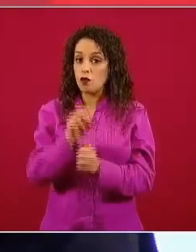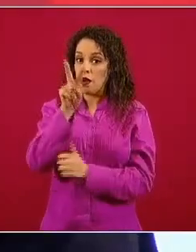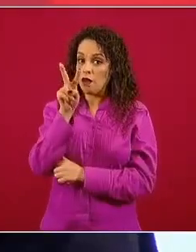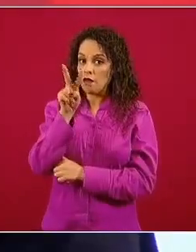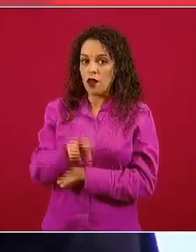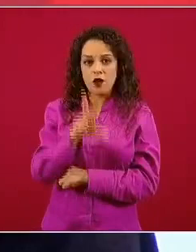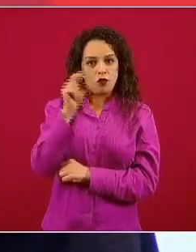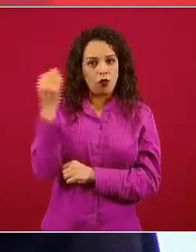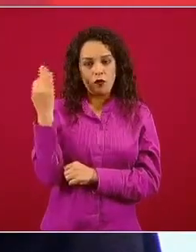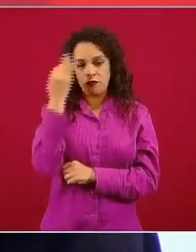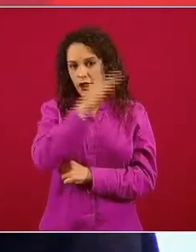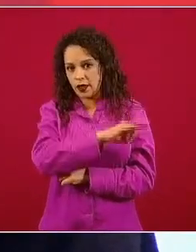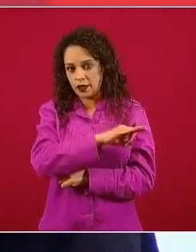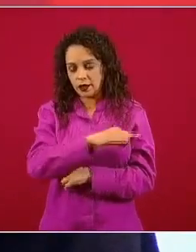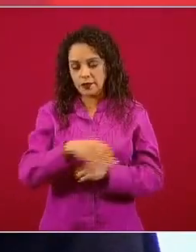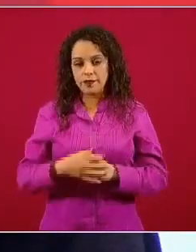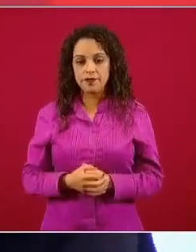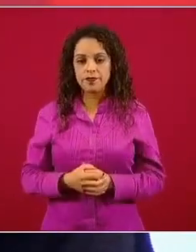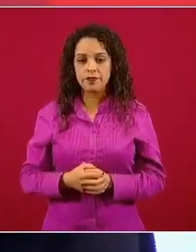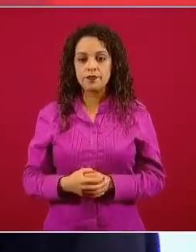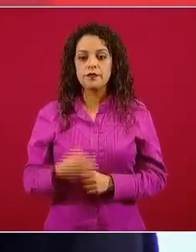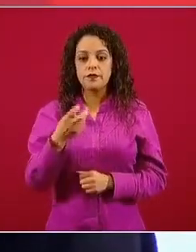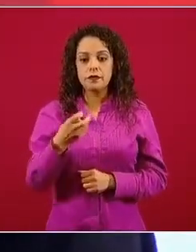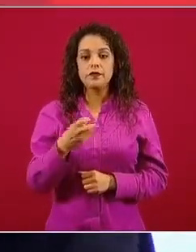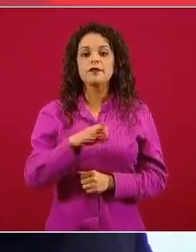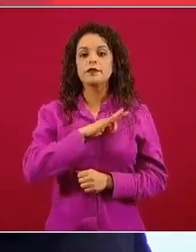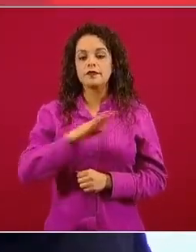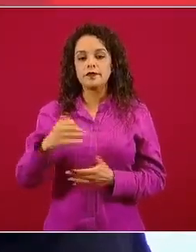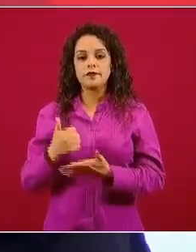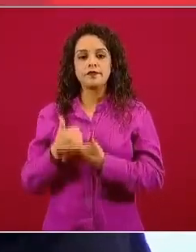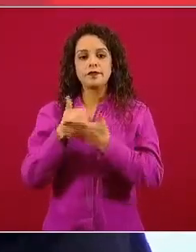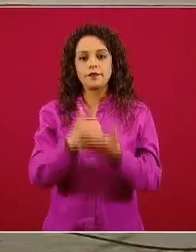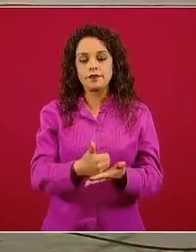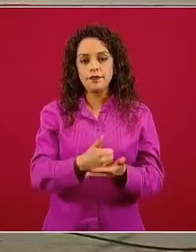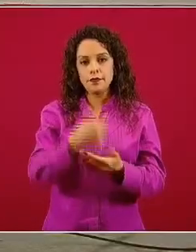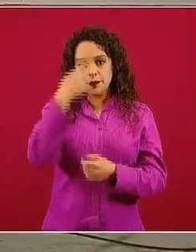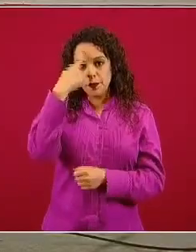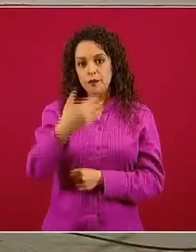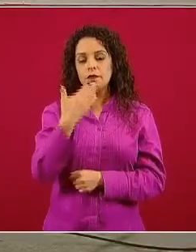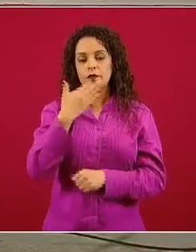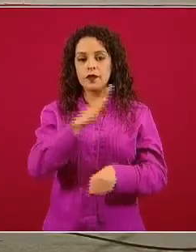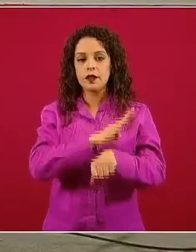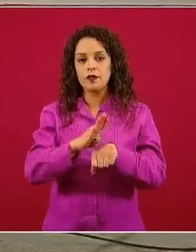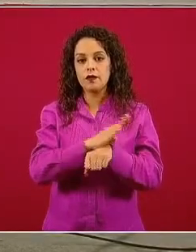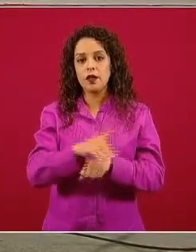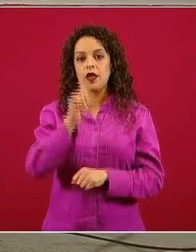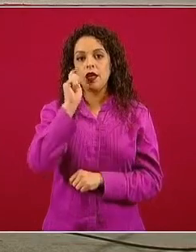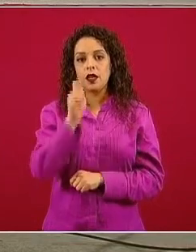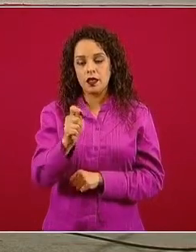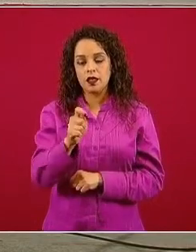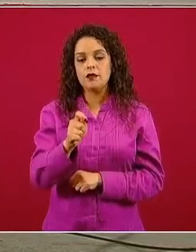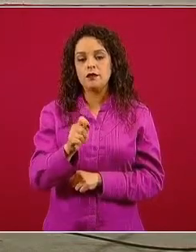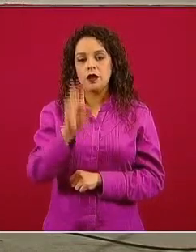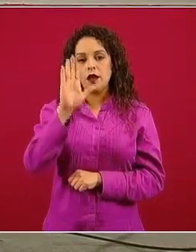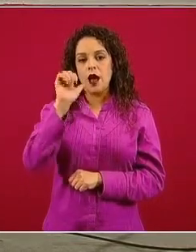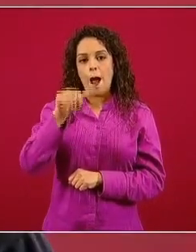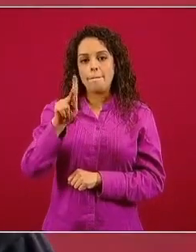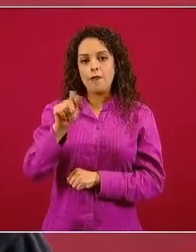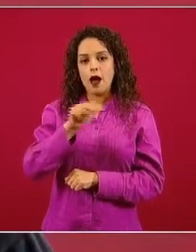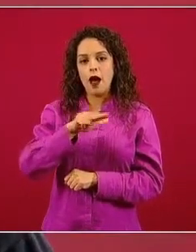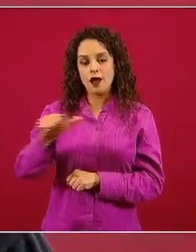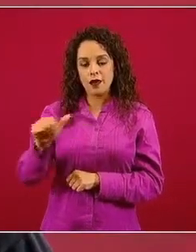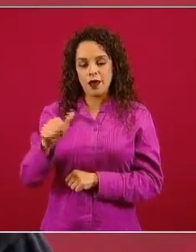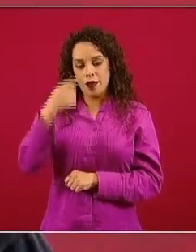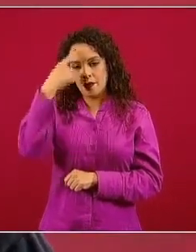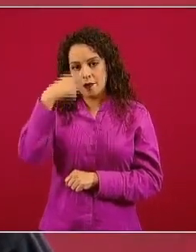su momento realmente contribuya a lo que va a ser la campaña de vacunación de COVID-19, y que entonces